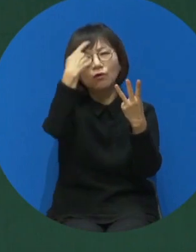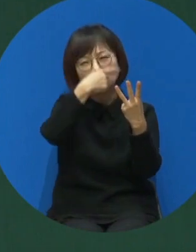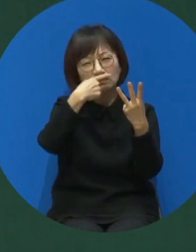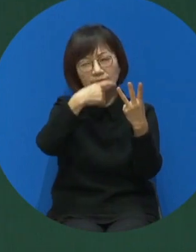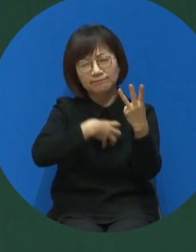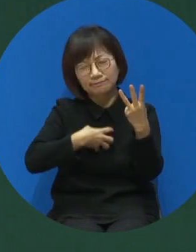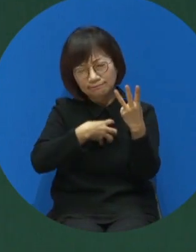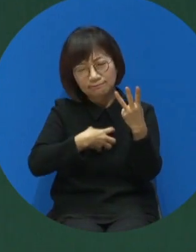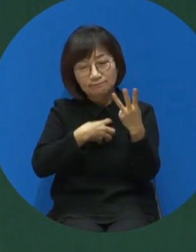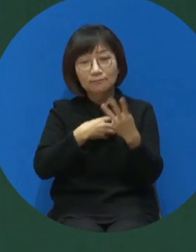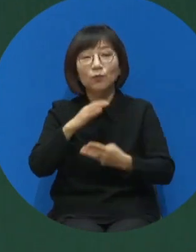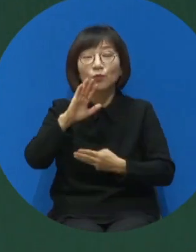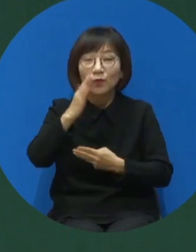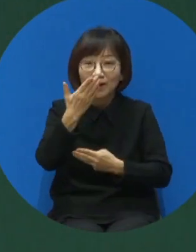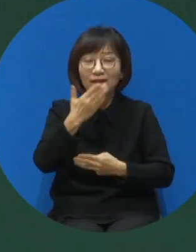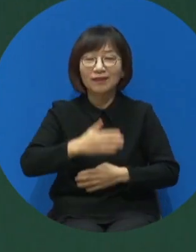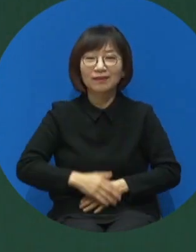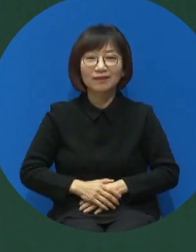problema